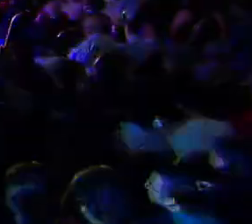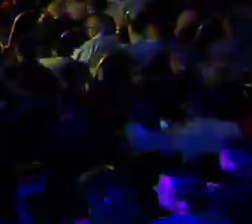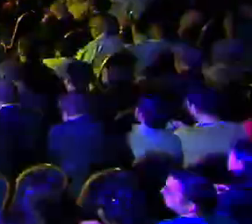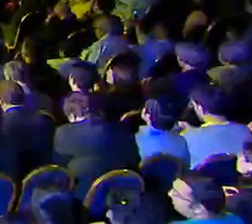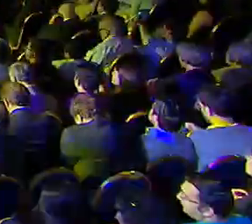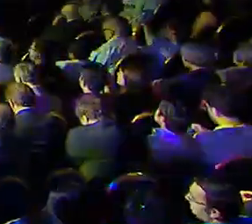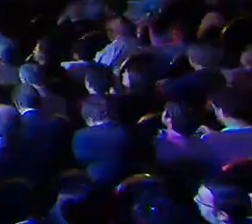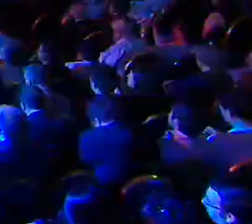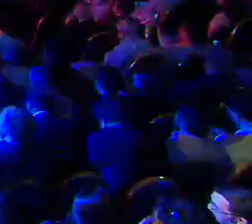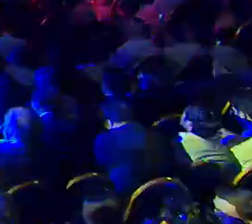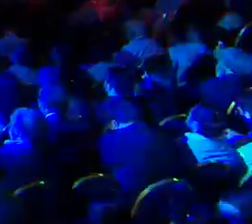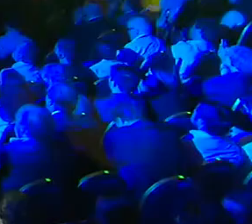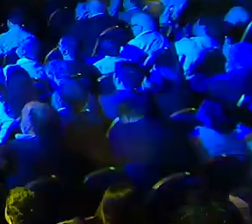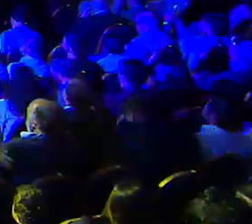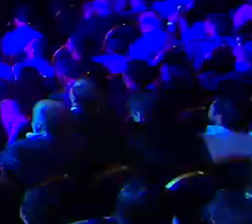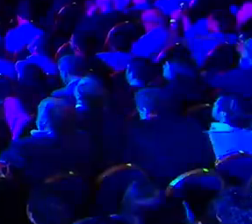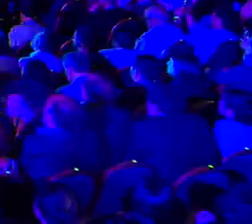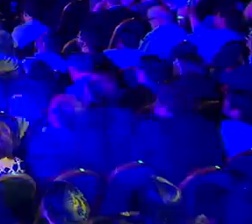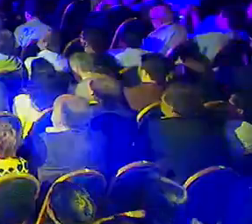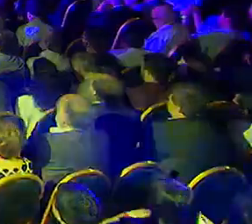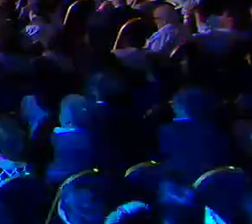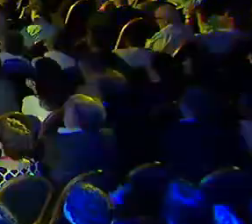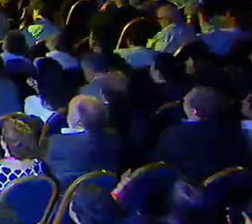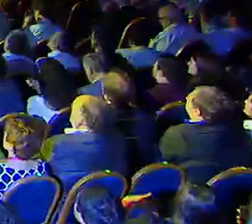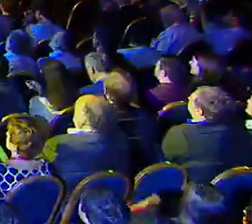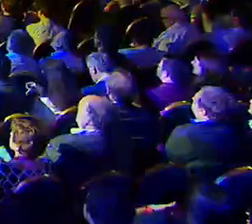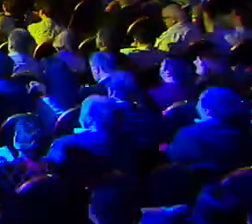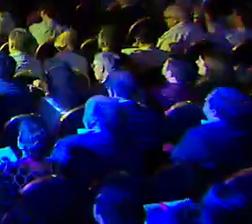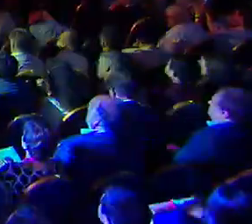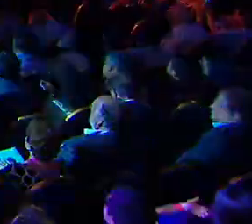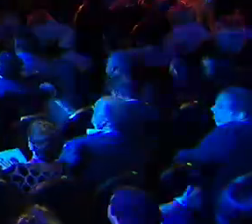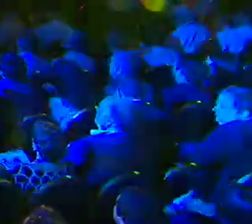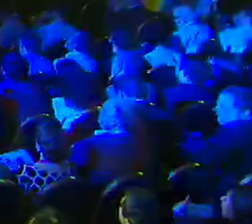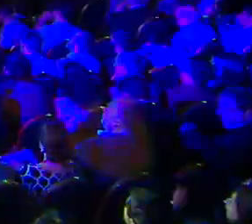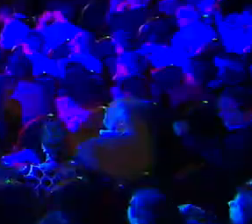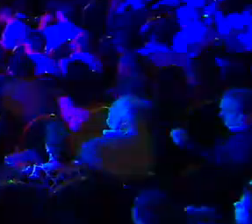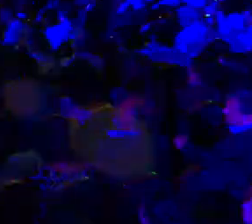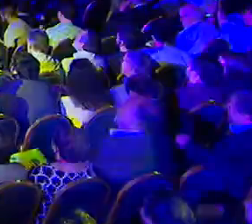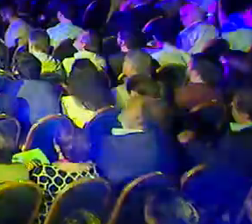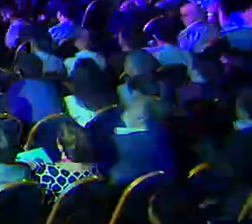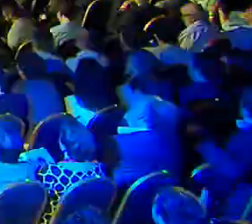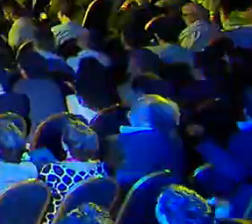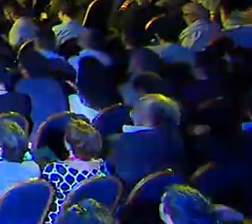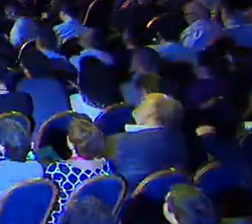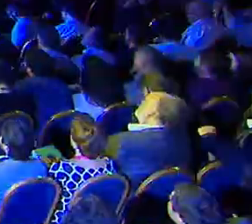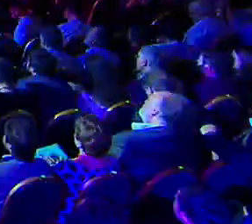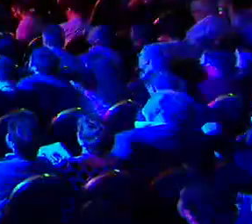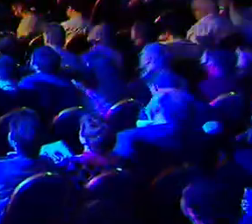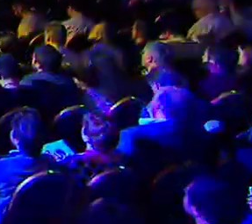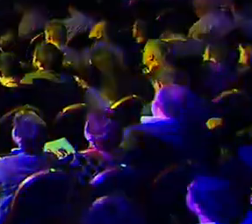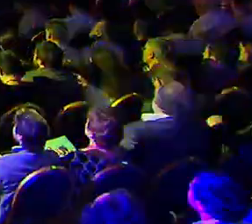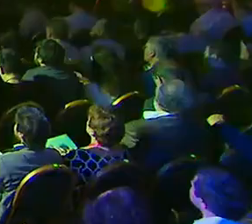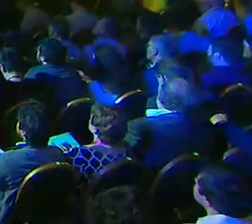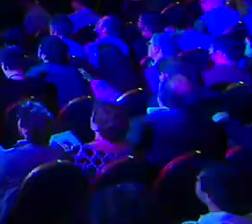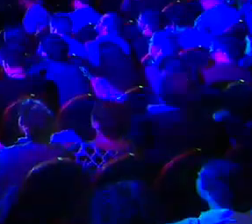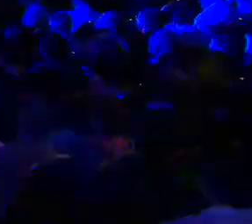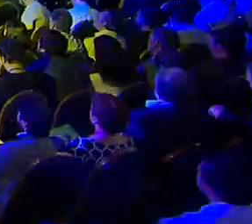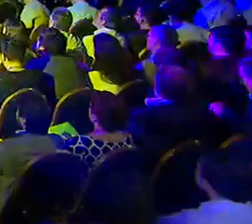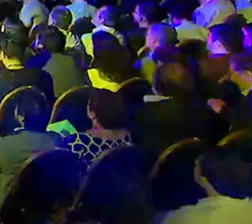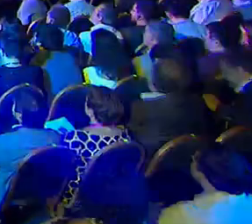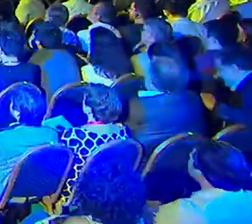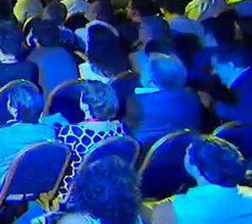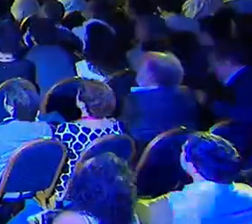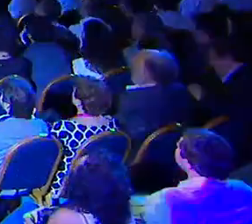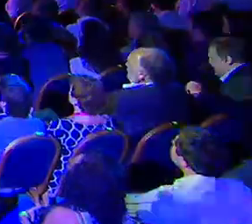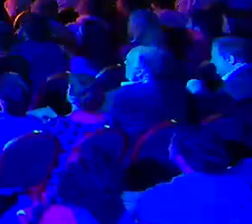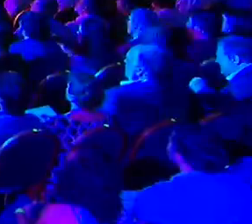británica, Richard Dawkins, que enfatizó en el gen como la fuerza motriz de la evolución y que genera controversia con su entusiasta defensa